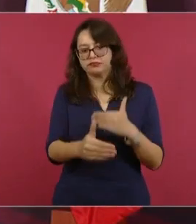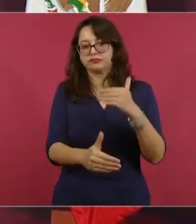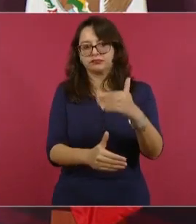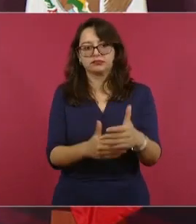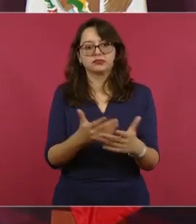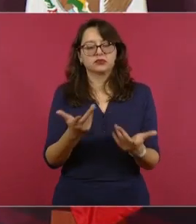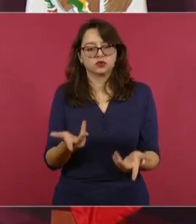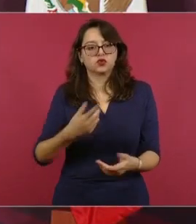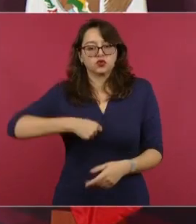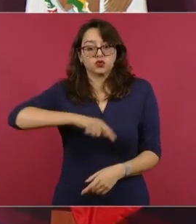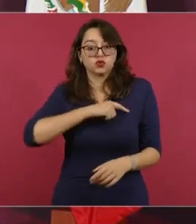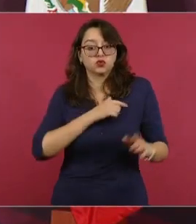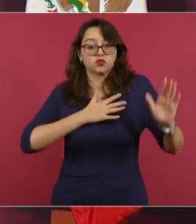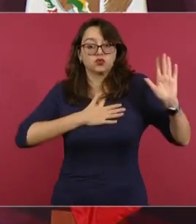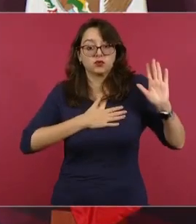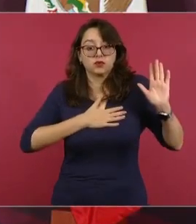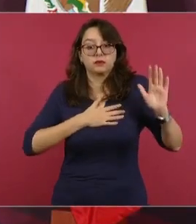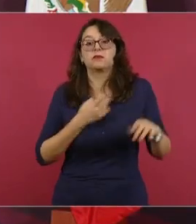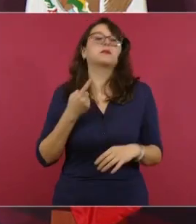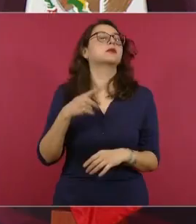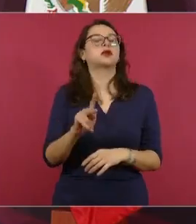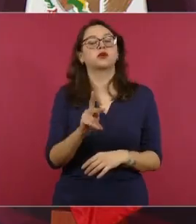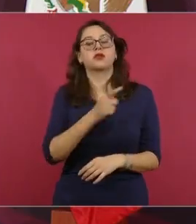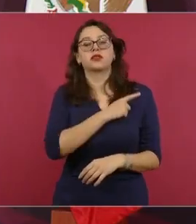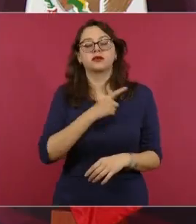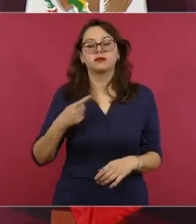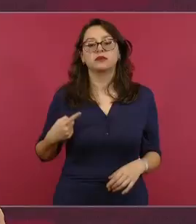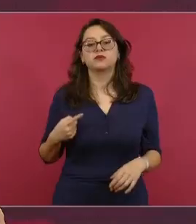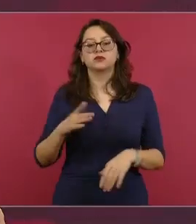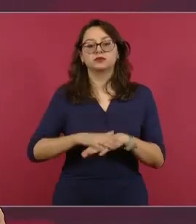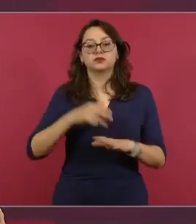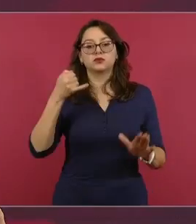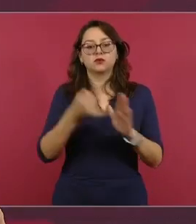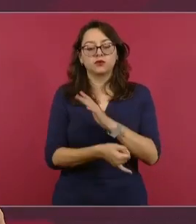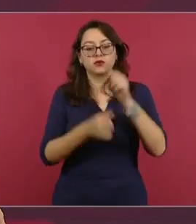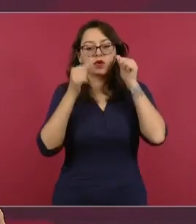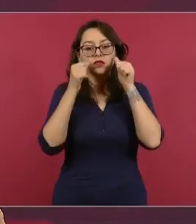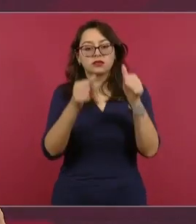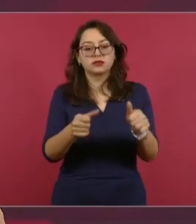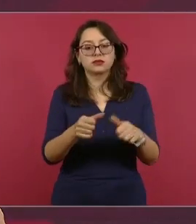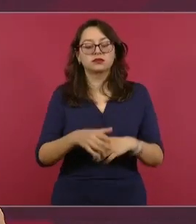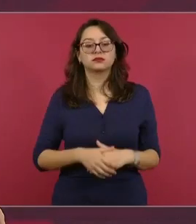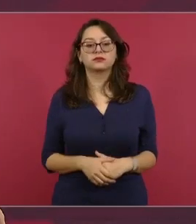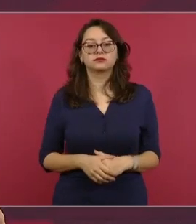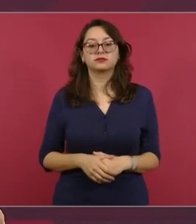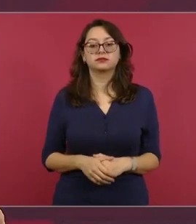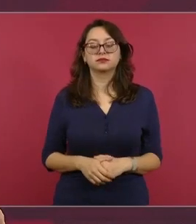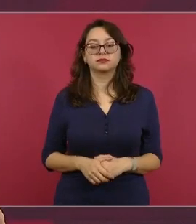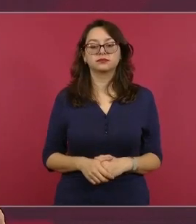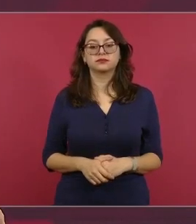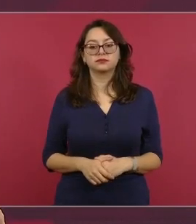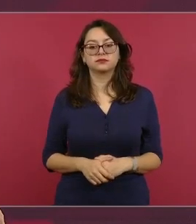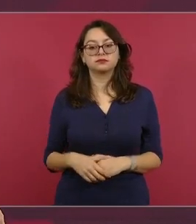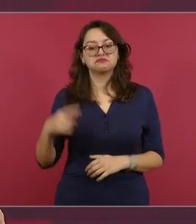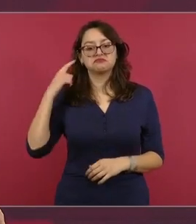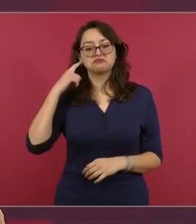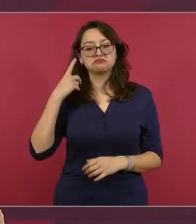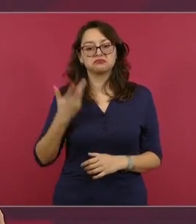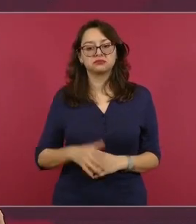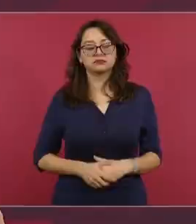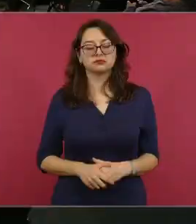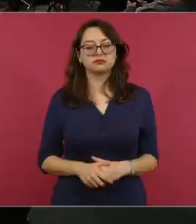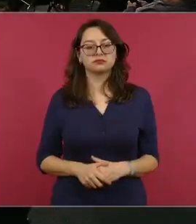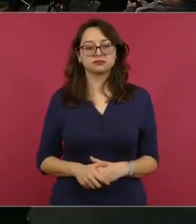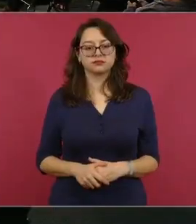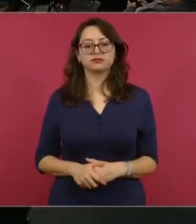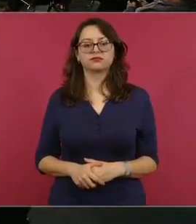con María Luisa Albores. Sí, sí, sí,